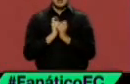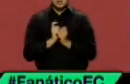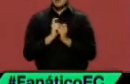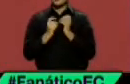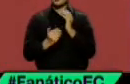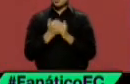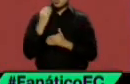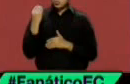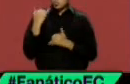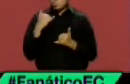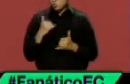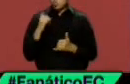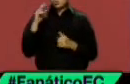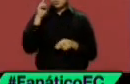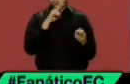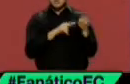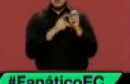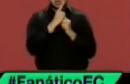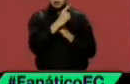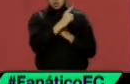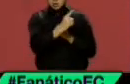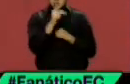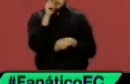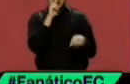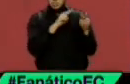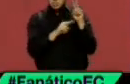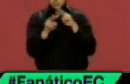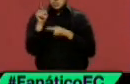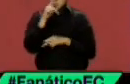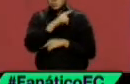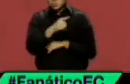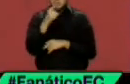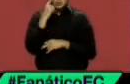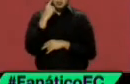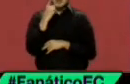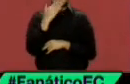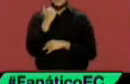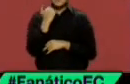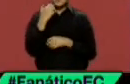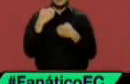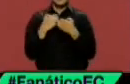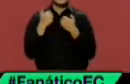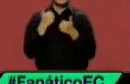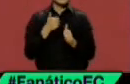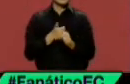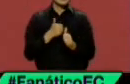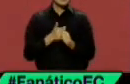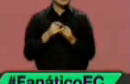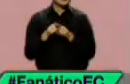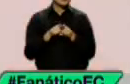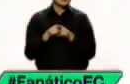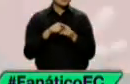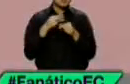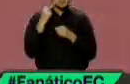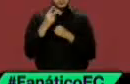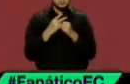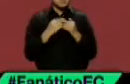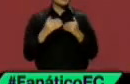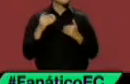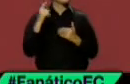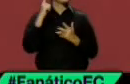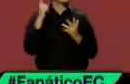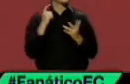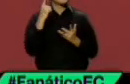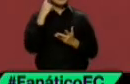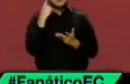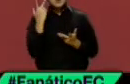generacional, hay que estudiar cada caso de manera individual y valorar qué es lo mejor para la selección de cara a ser competitiva dentro de 2 años. Necesito también saber